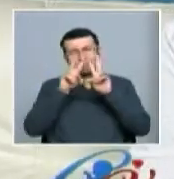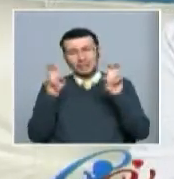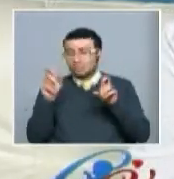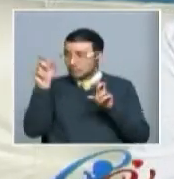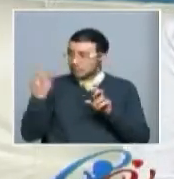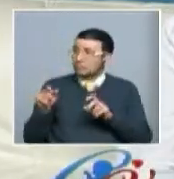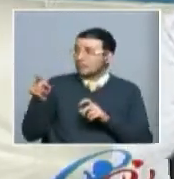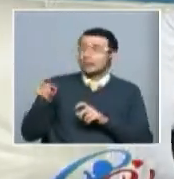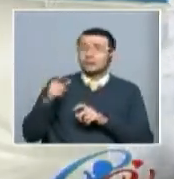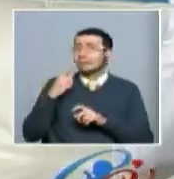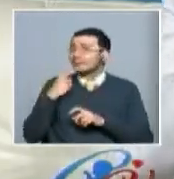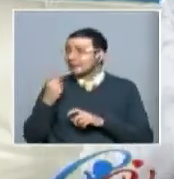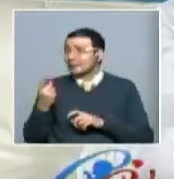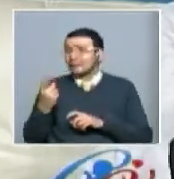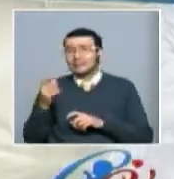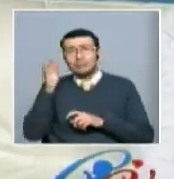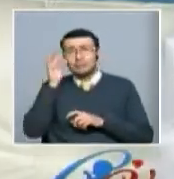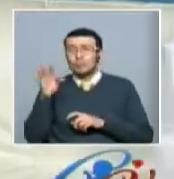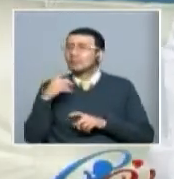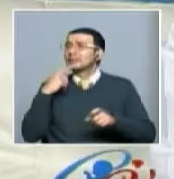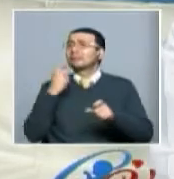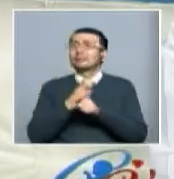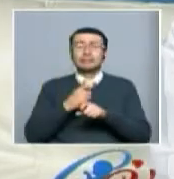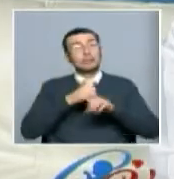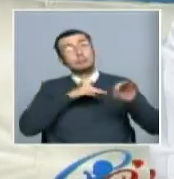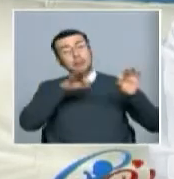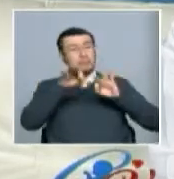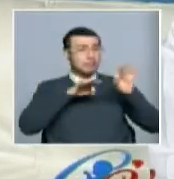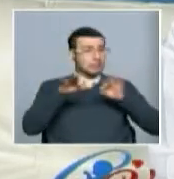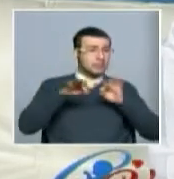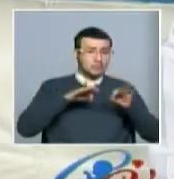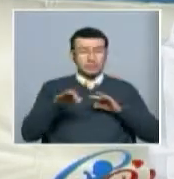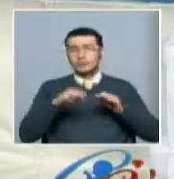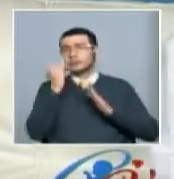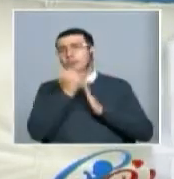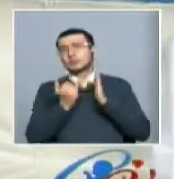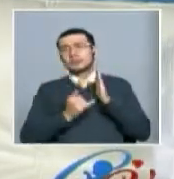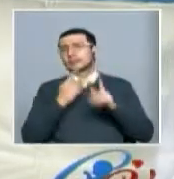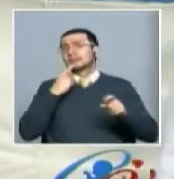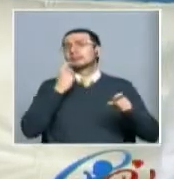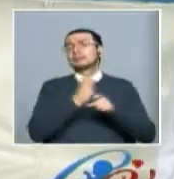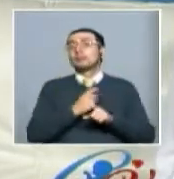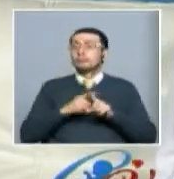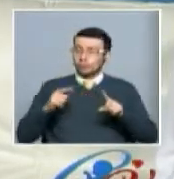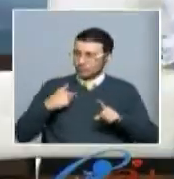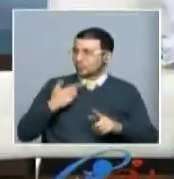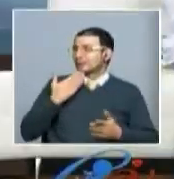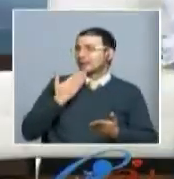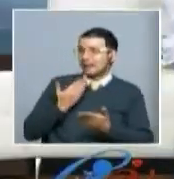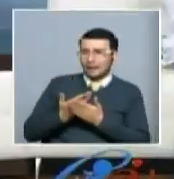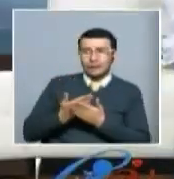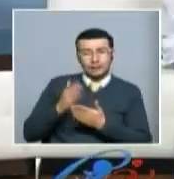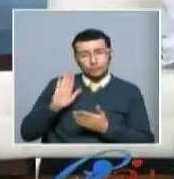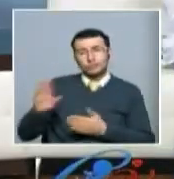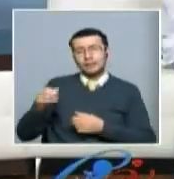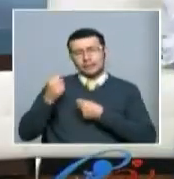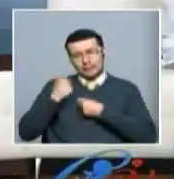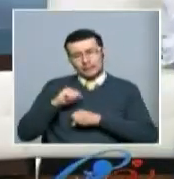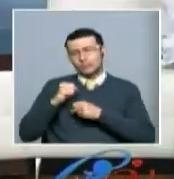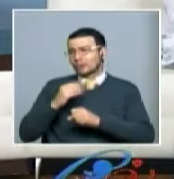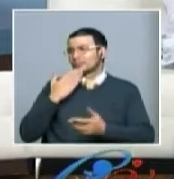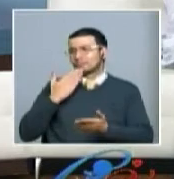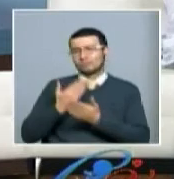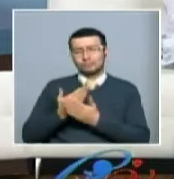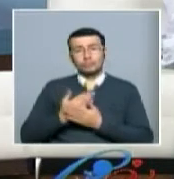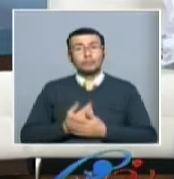Serna fue muy difícil poderlo hacer de esta manera didáctica y práctica, pero quiero agradecerle ese esfuerzo que ha hecho y, mucho gusto.